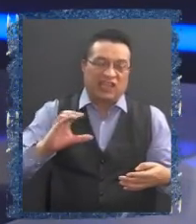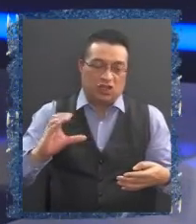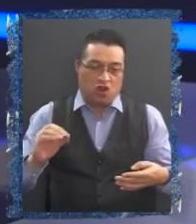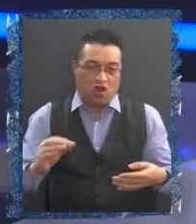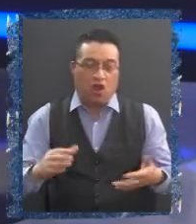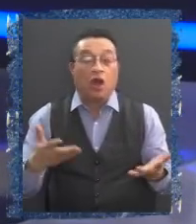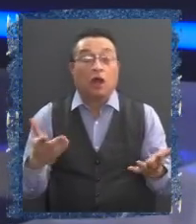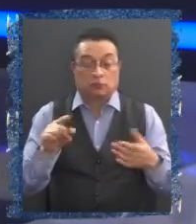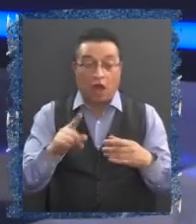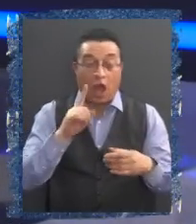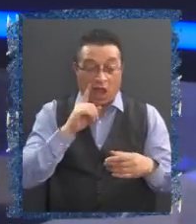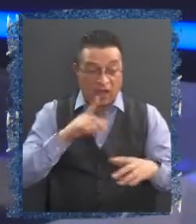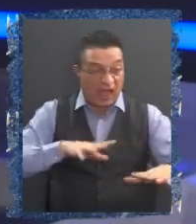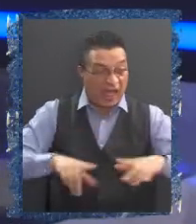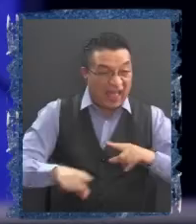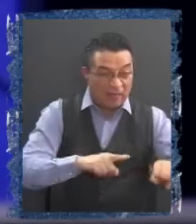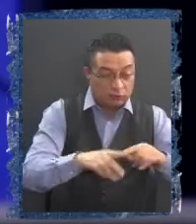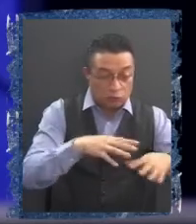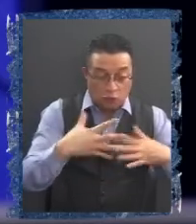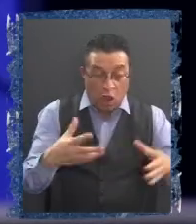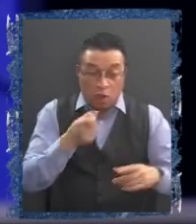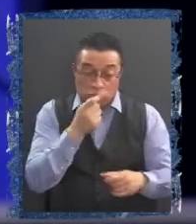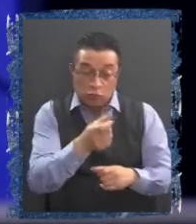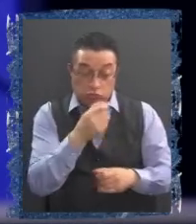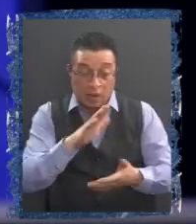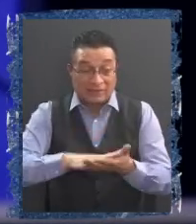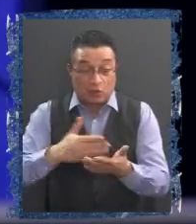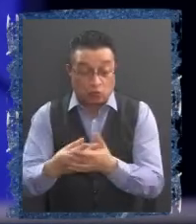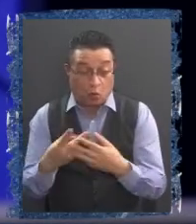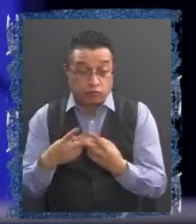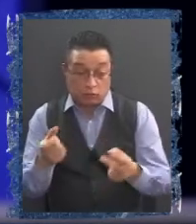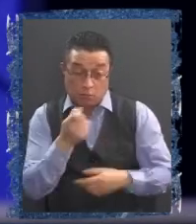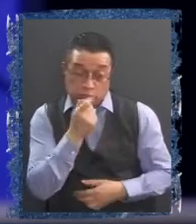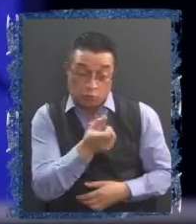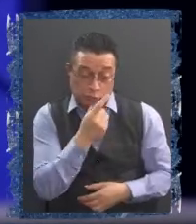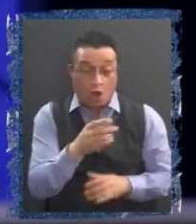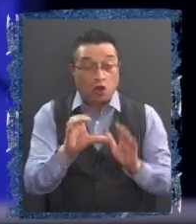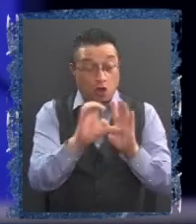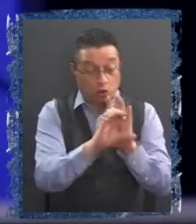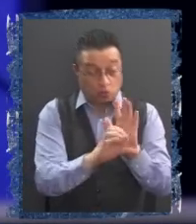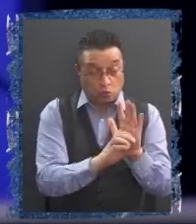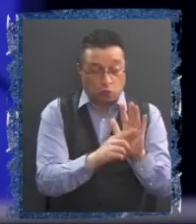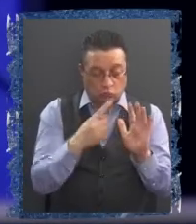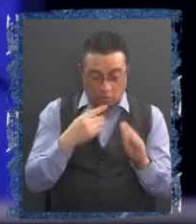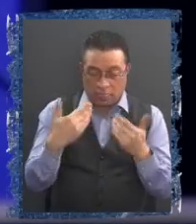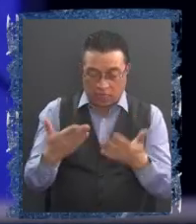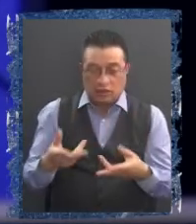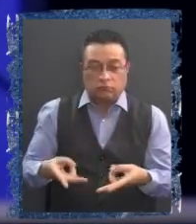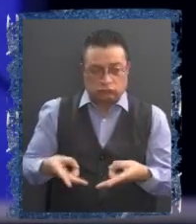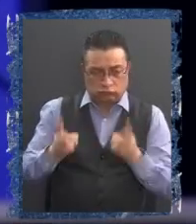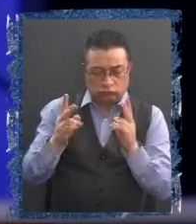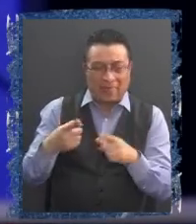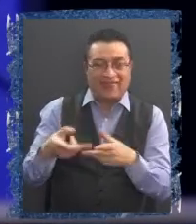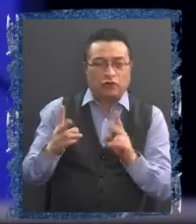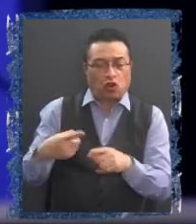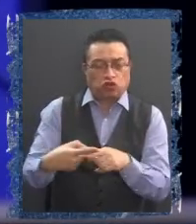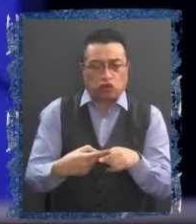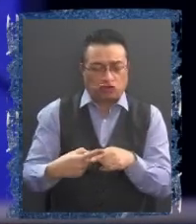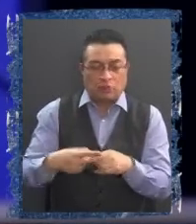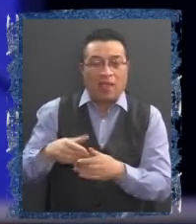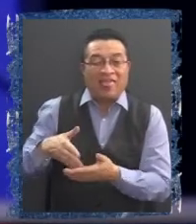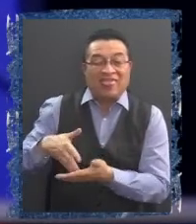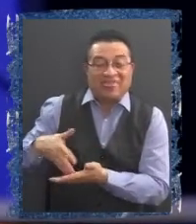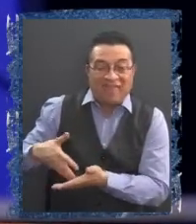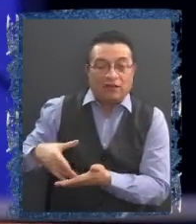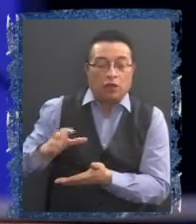día hay activismo judicial en materia de salud pública con una Constitución que asegura derechos sociales de manera débil o